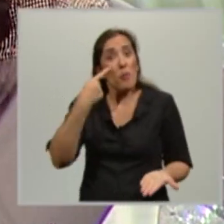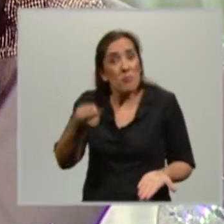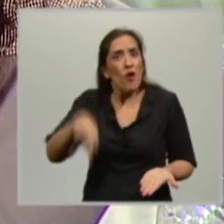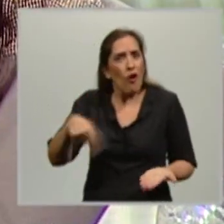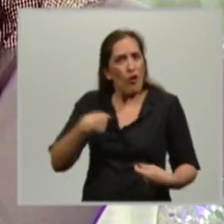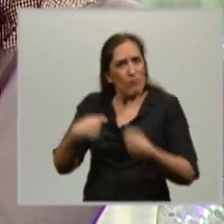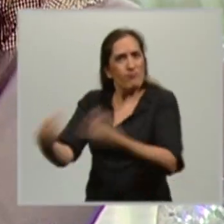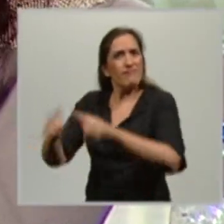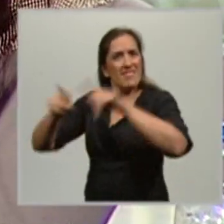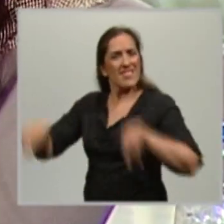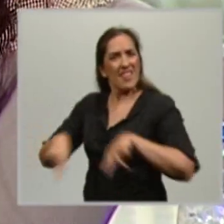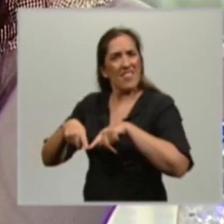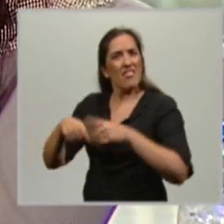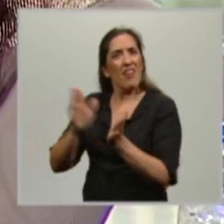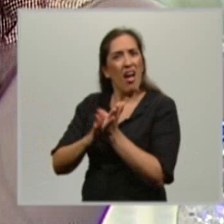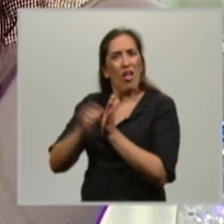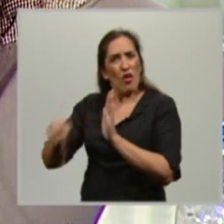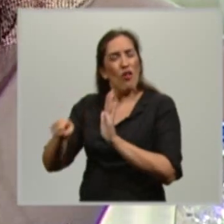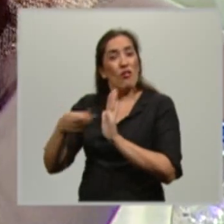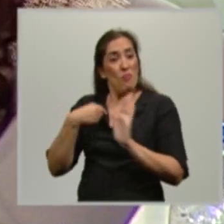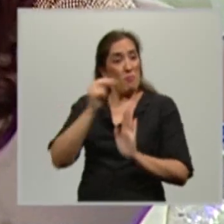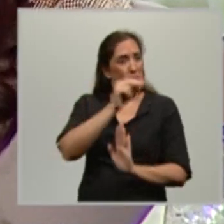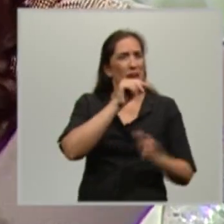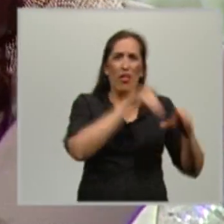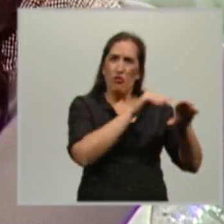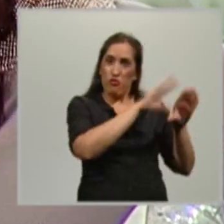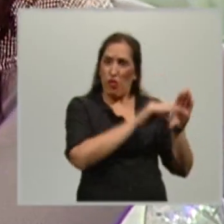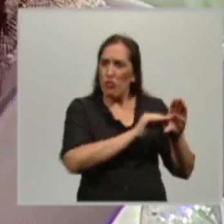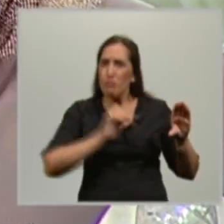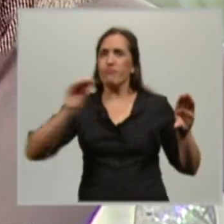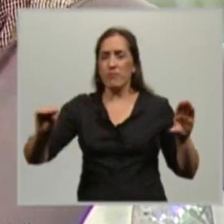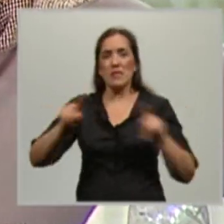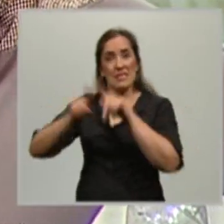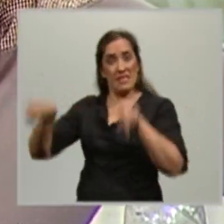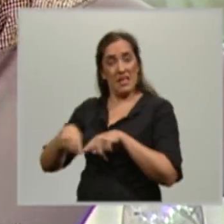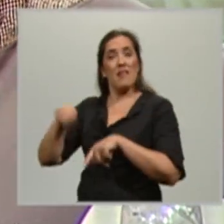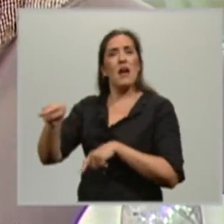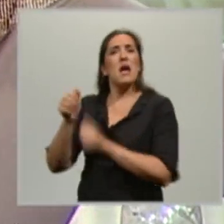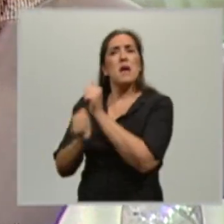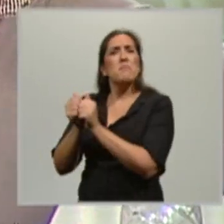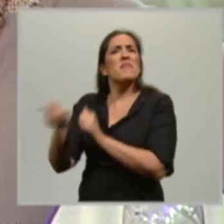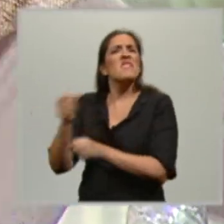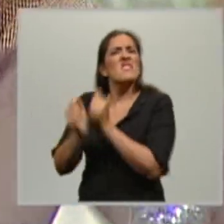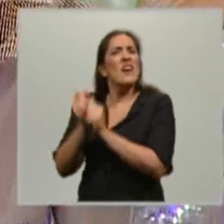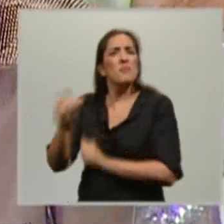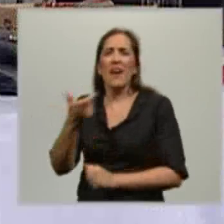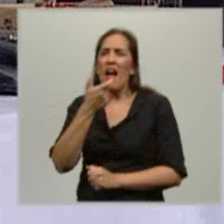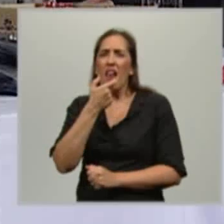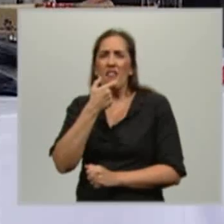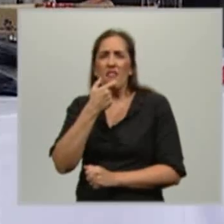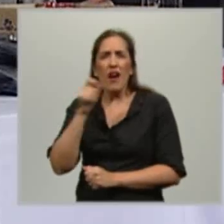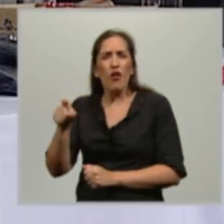hoy certificados de ese fondo. Por ejemplo, a los que producen el alfajor